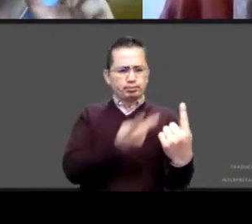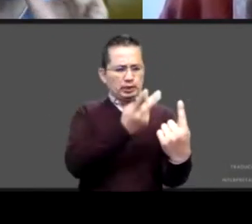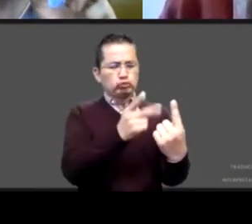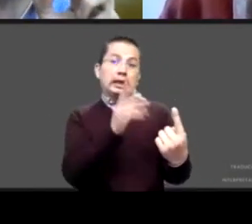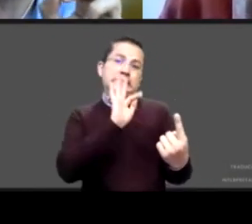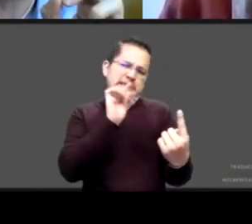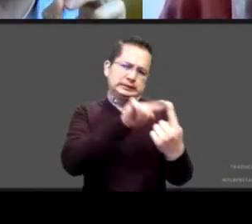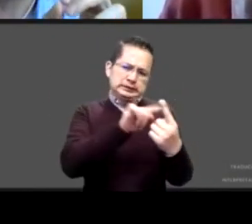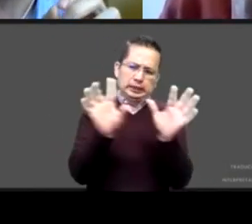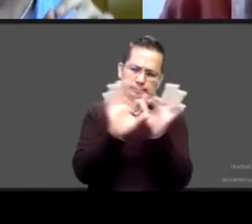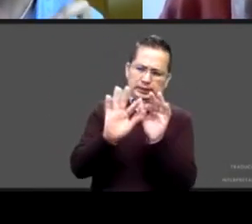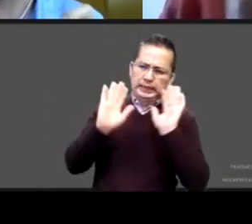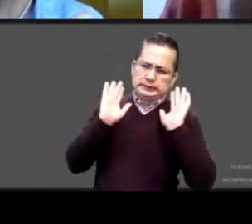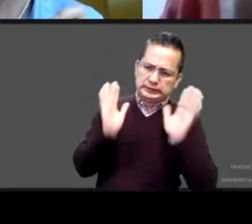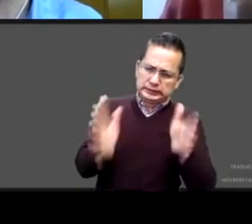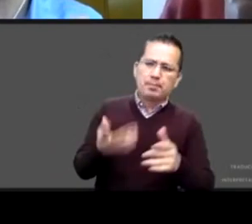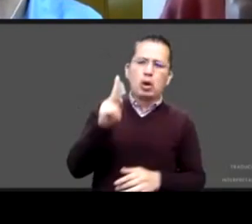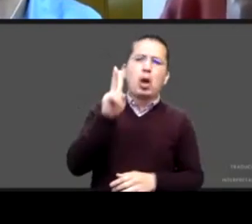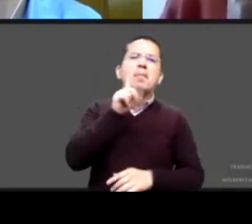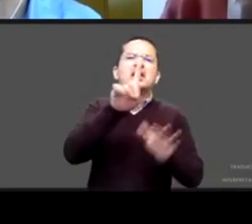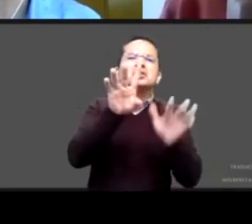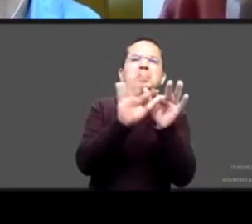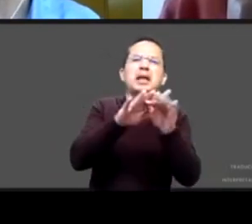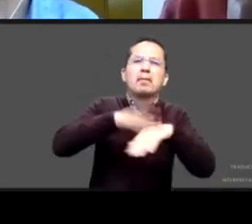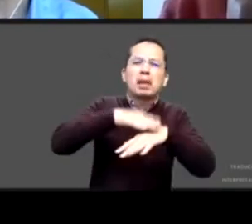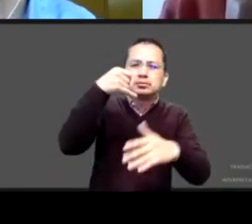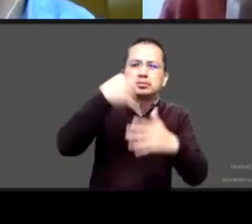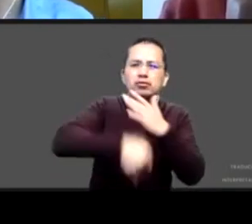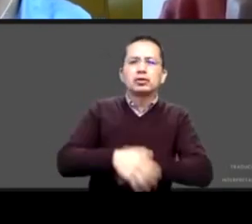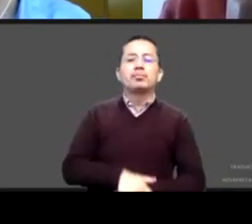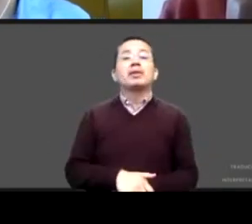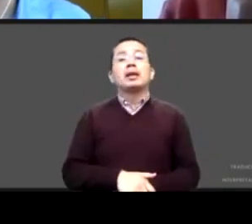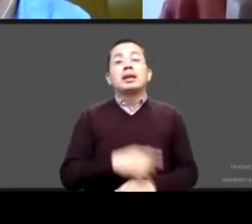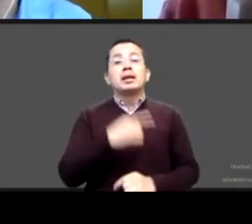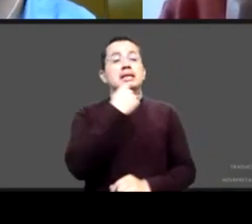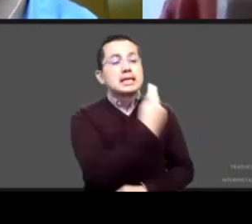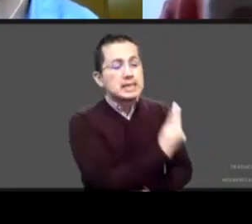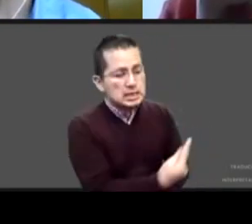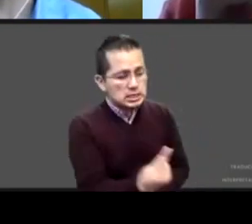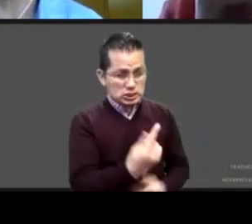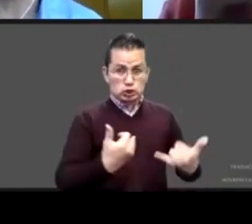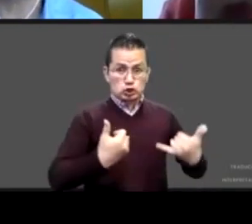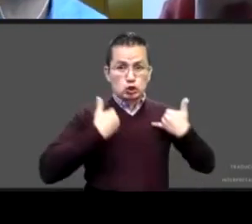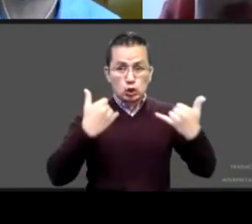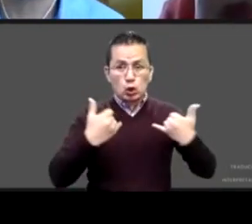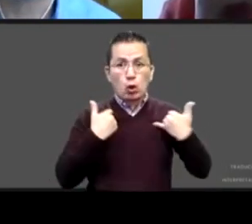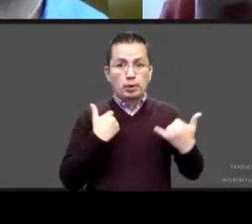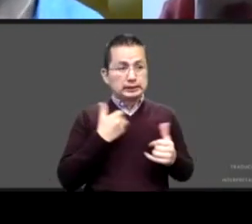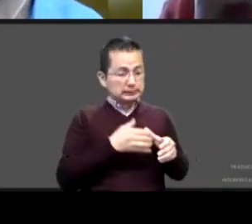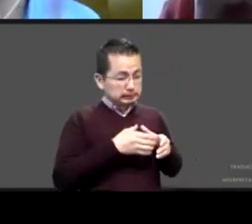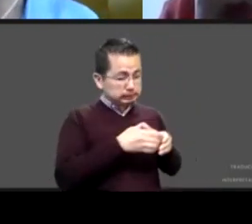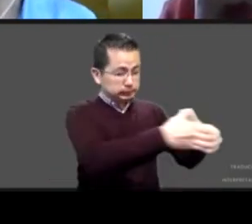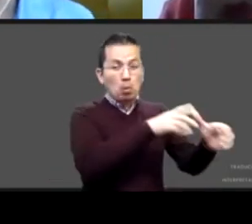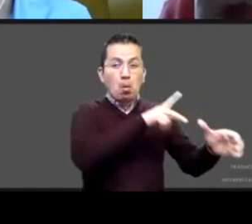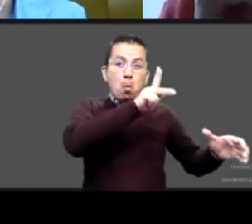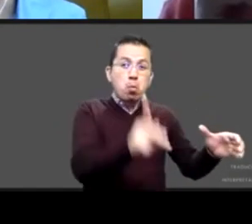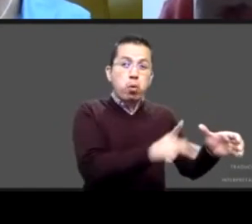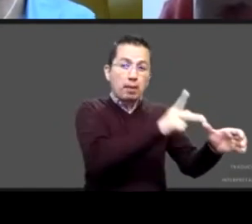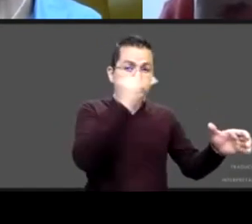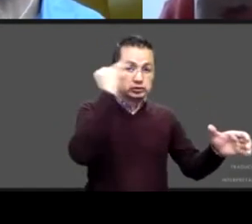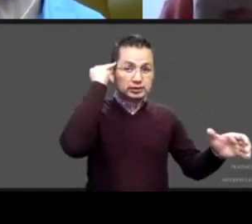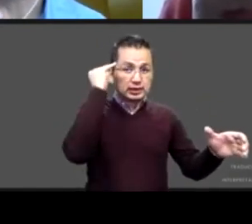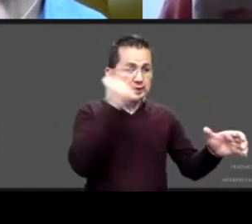la pena profundizarlo. ¿Cómo incentivar la participación de niñas, niños y adolescentes de pueblos originarios en el contexto